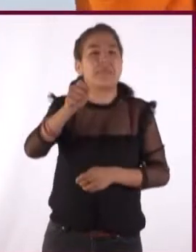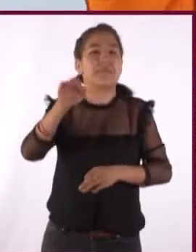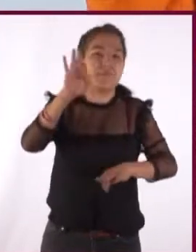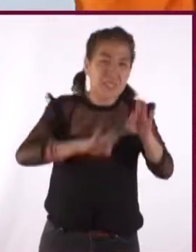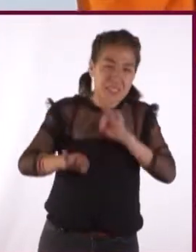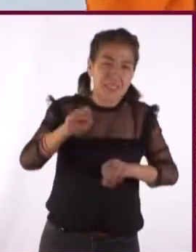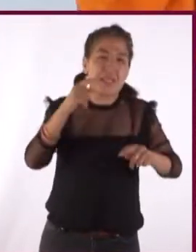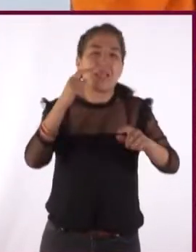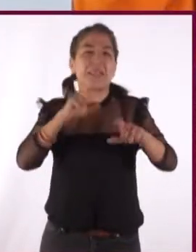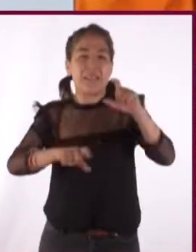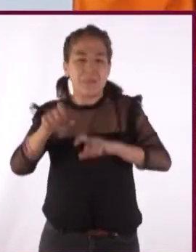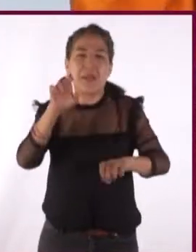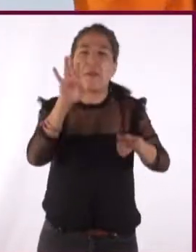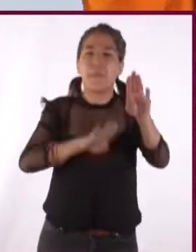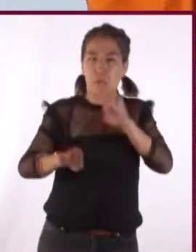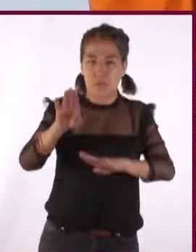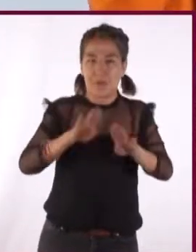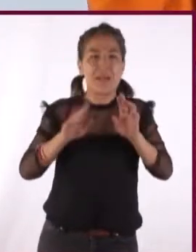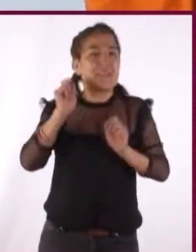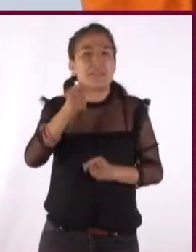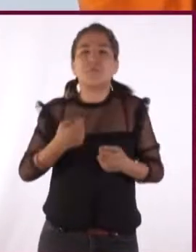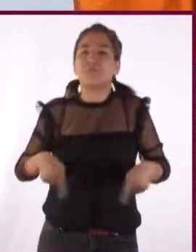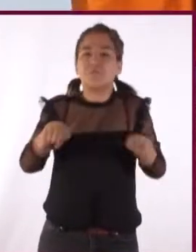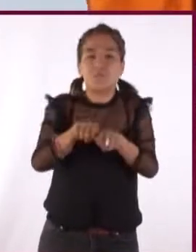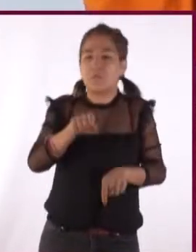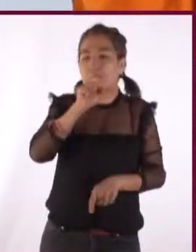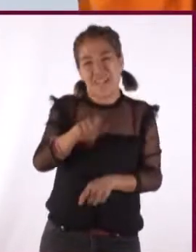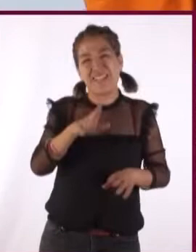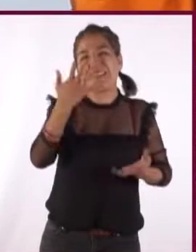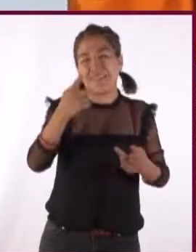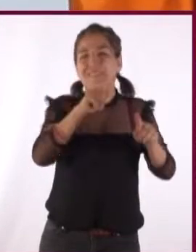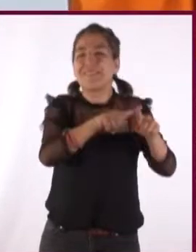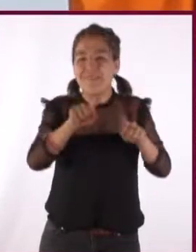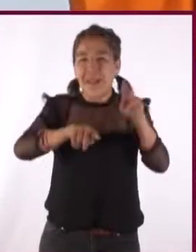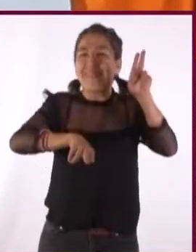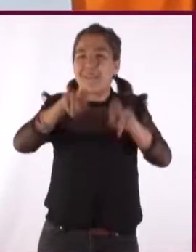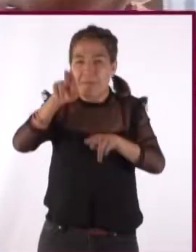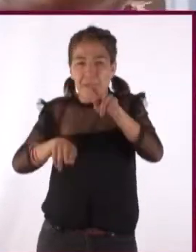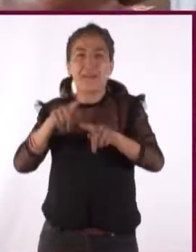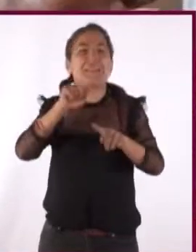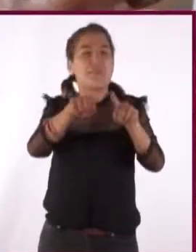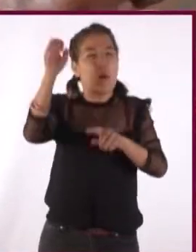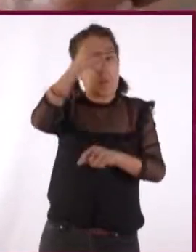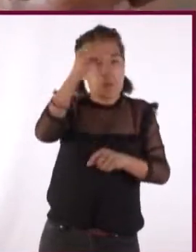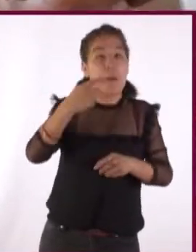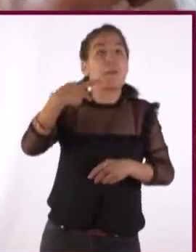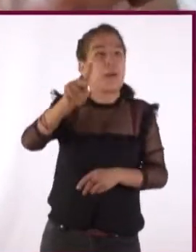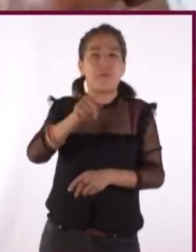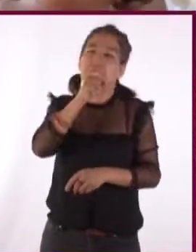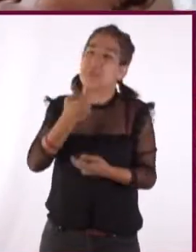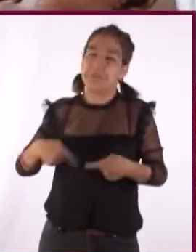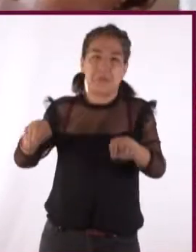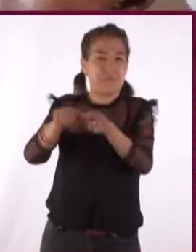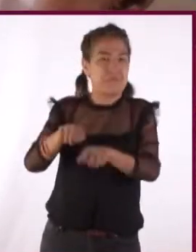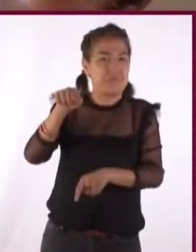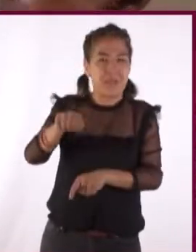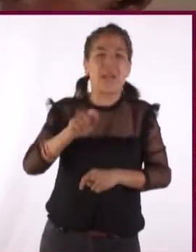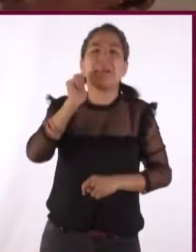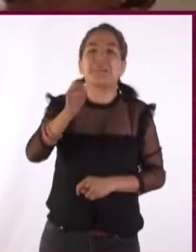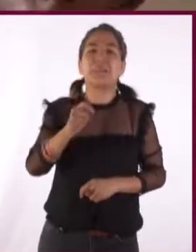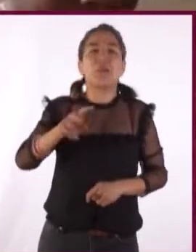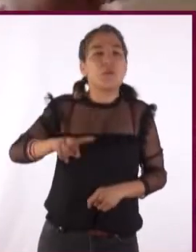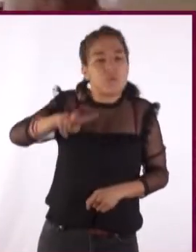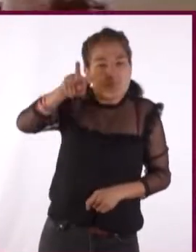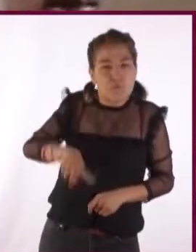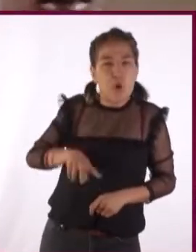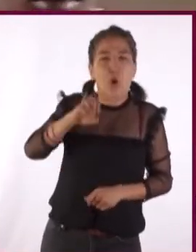la física, la química, la biología, aunque a ciertos niveles hay variaciones, pero en términos generales podemos llamarle